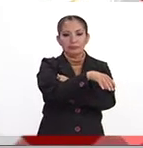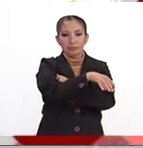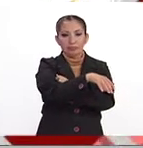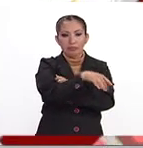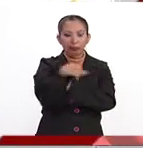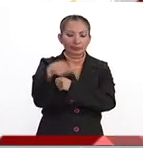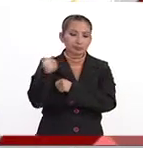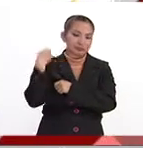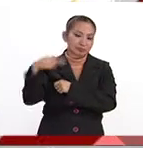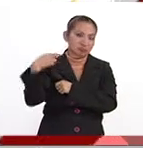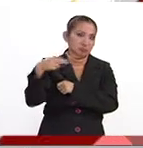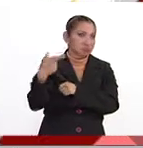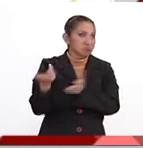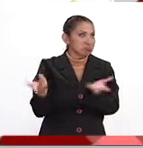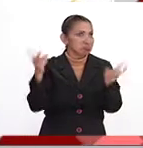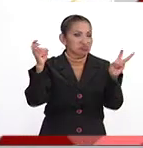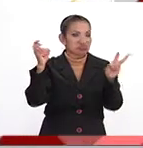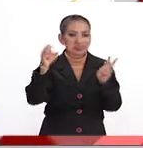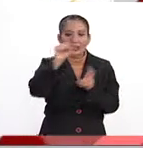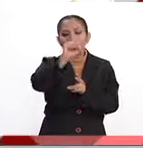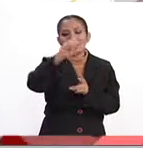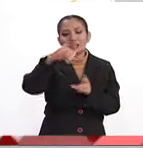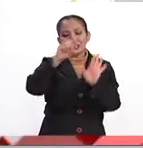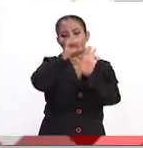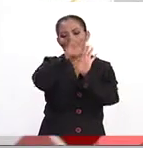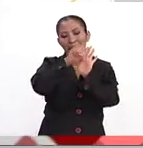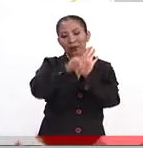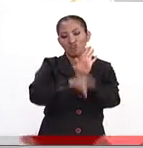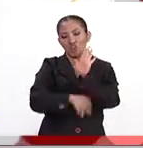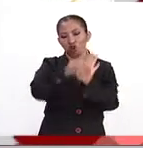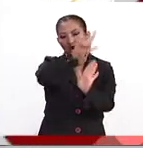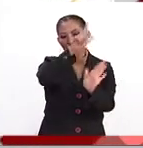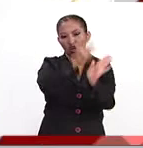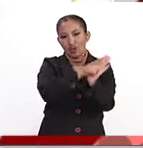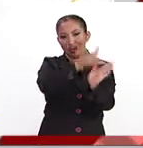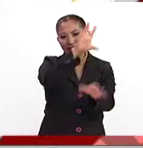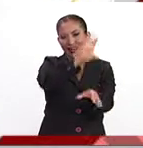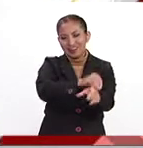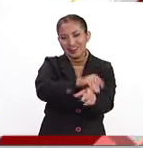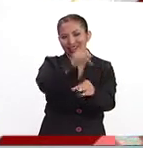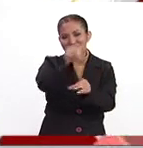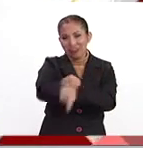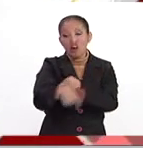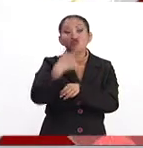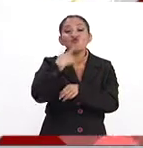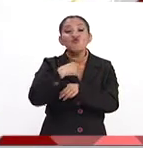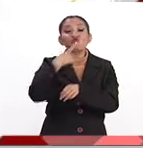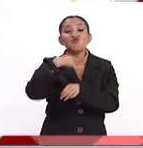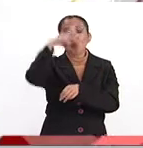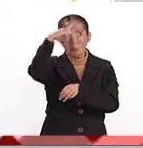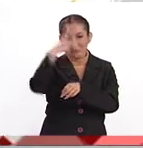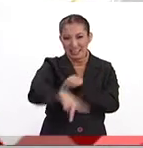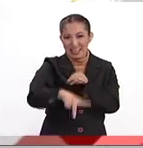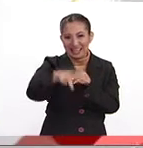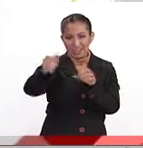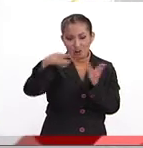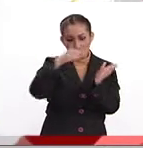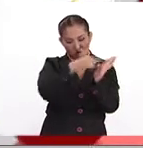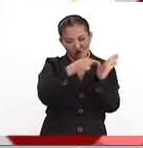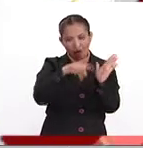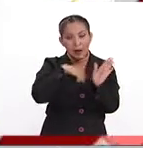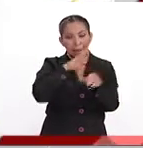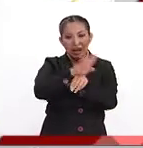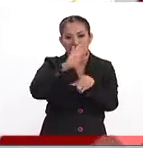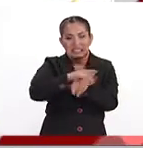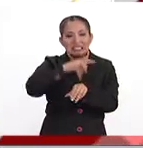algo que podremos llamar el semáforo legal del aborto. Los países que están en rojo, donde está México y en la región está